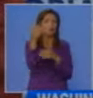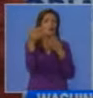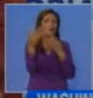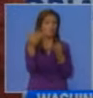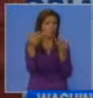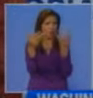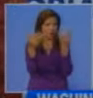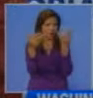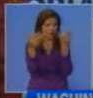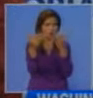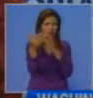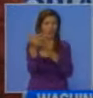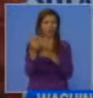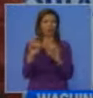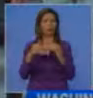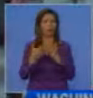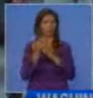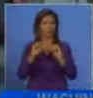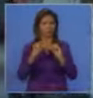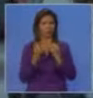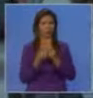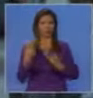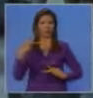nuevo movimiento político.